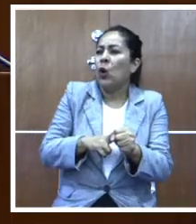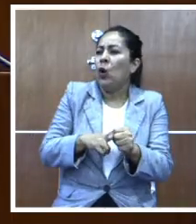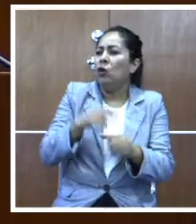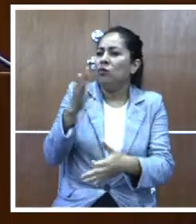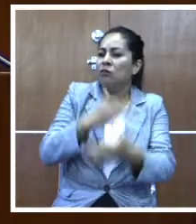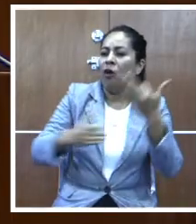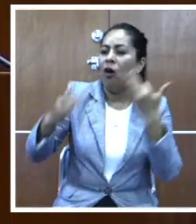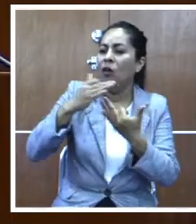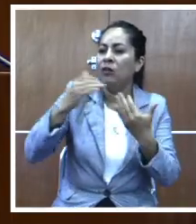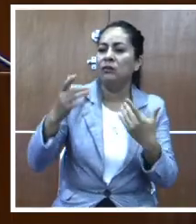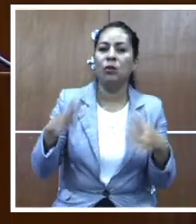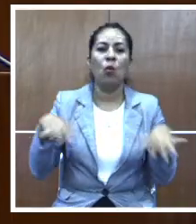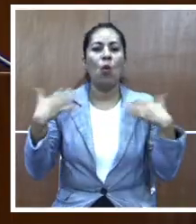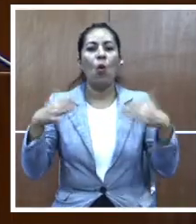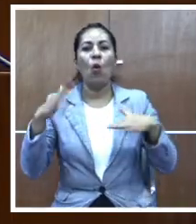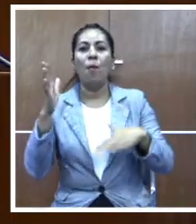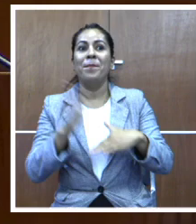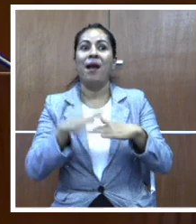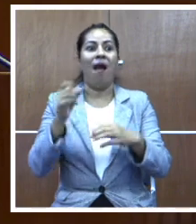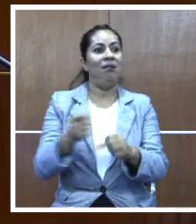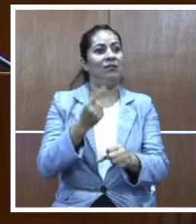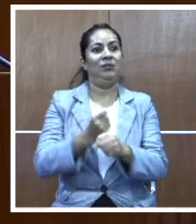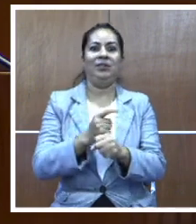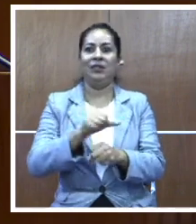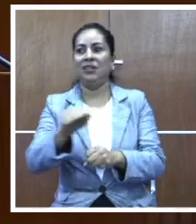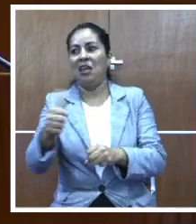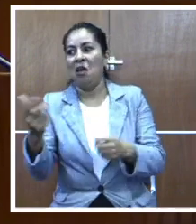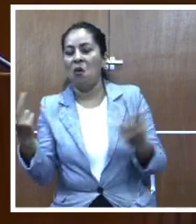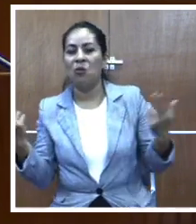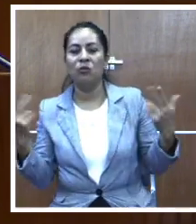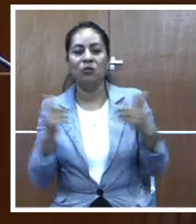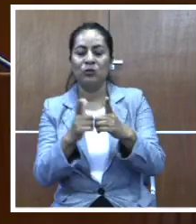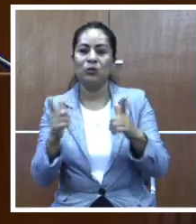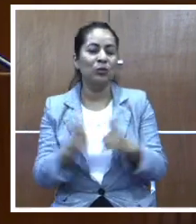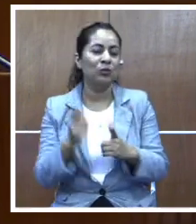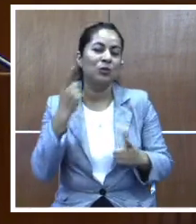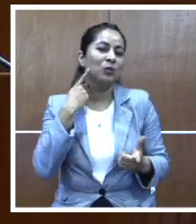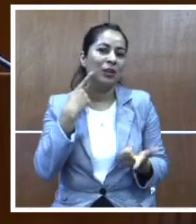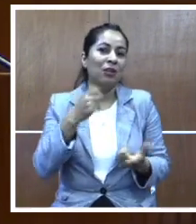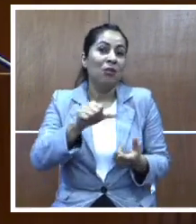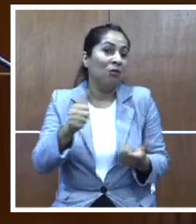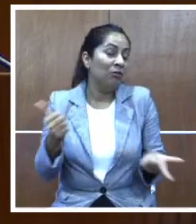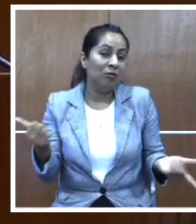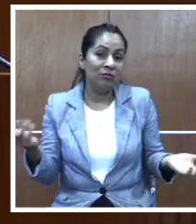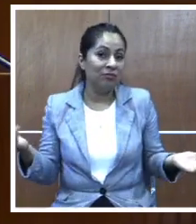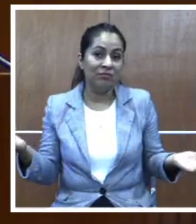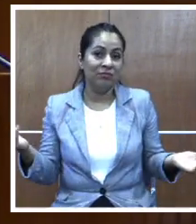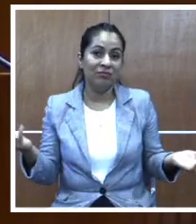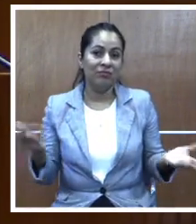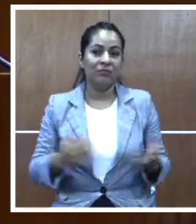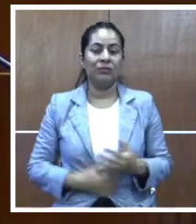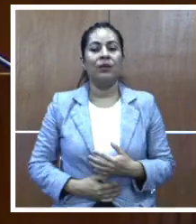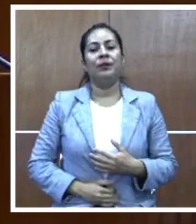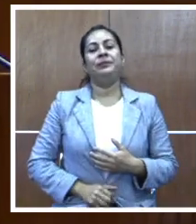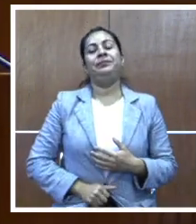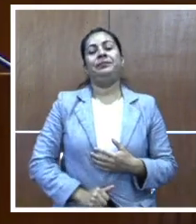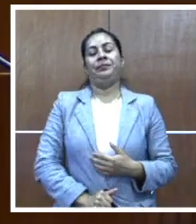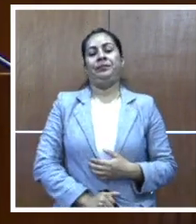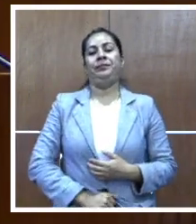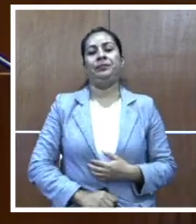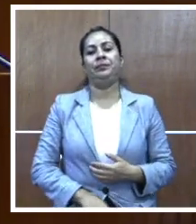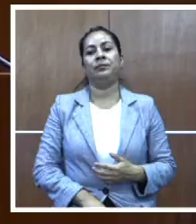tienen mayores privilegios que las demás representaciones o los otros grupos o los partidos